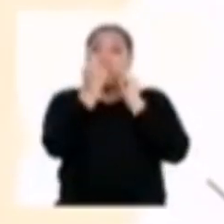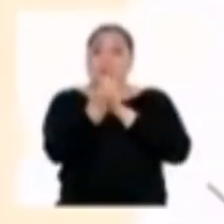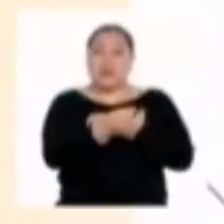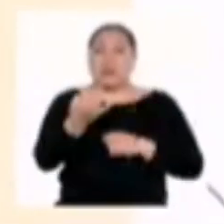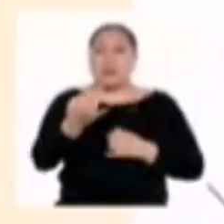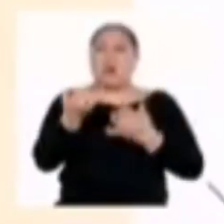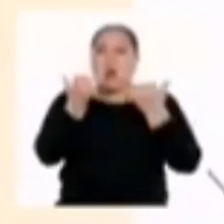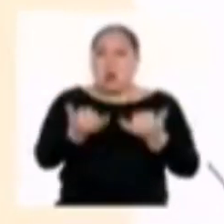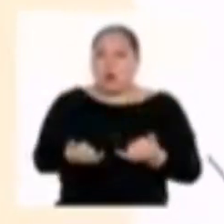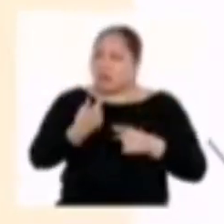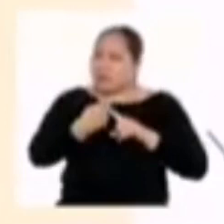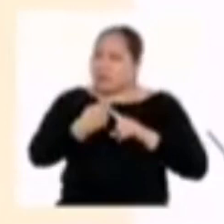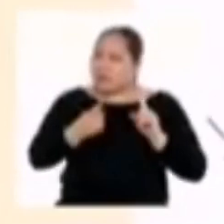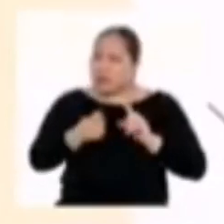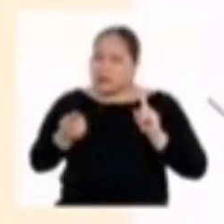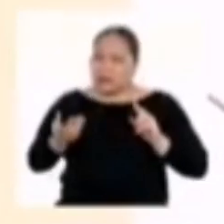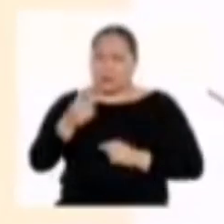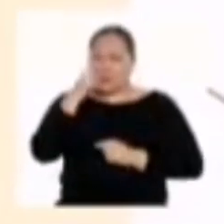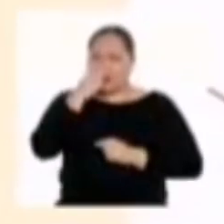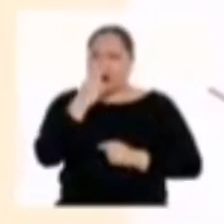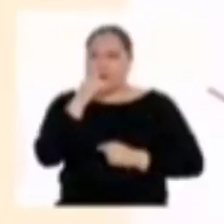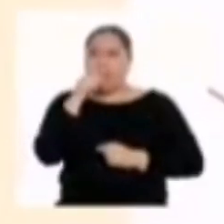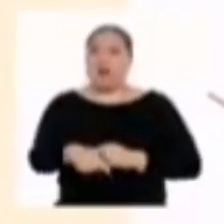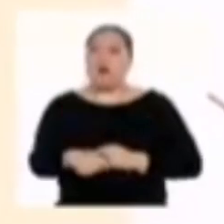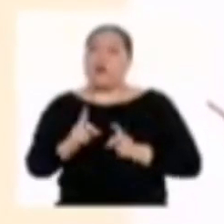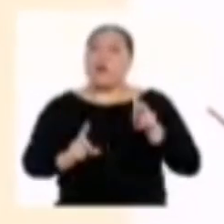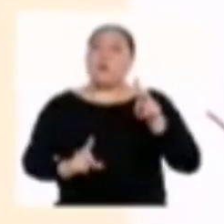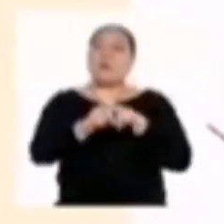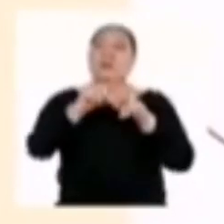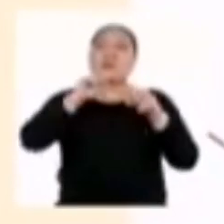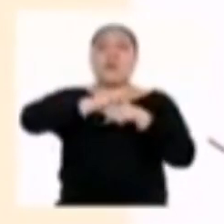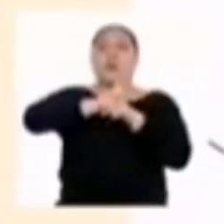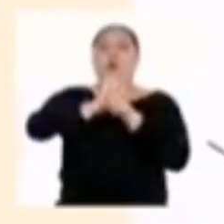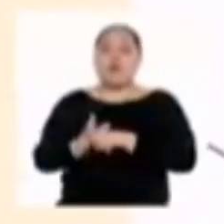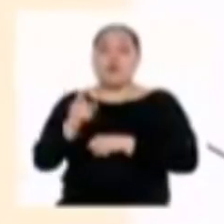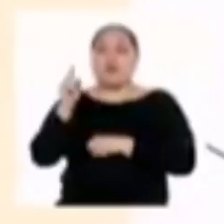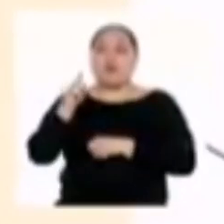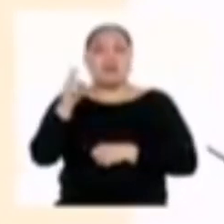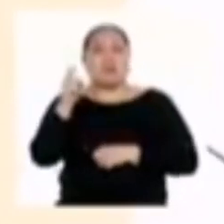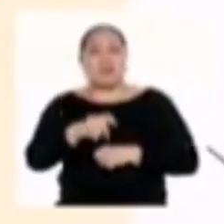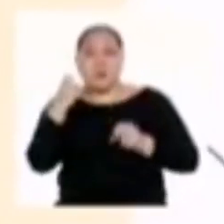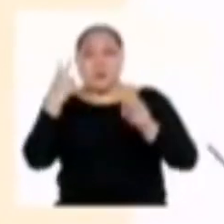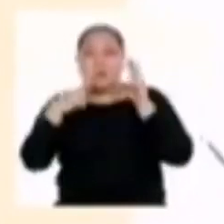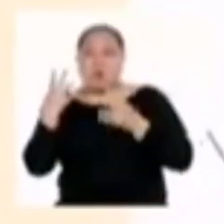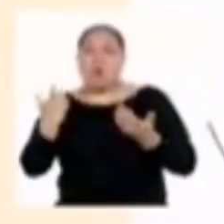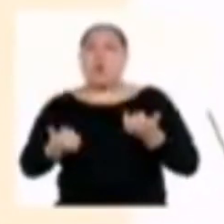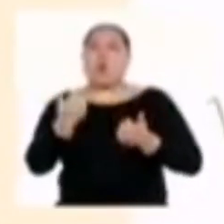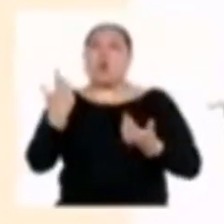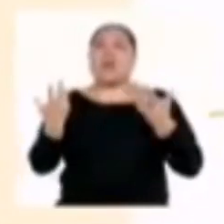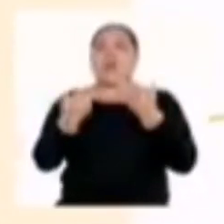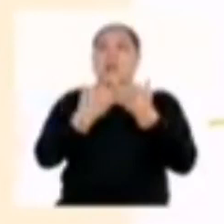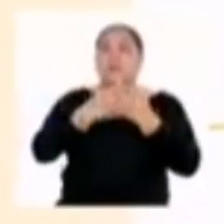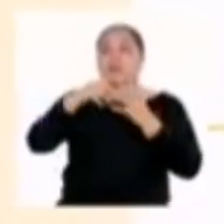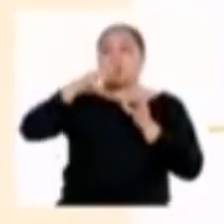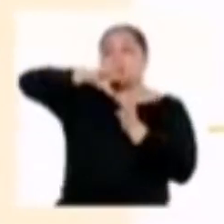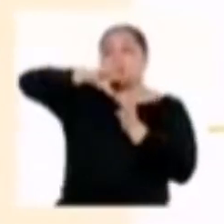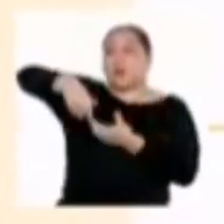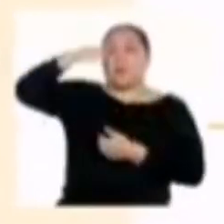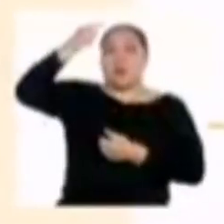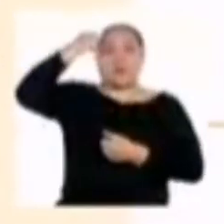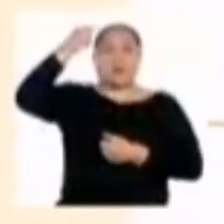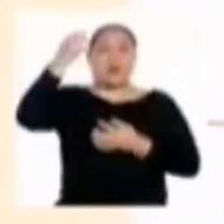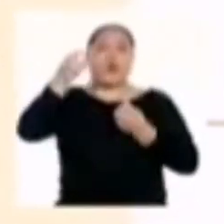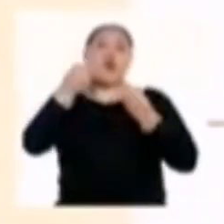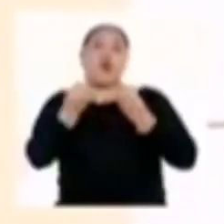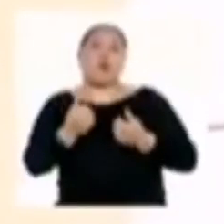vivimos un escenario completamente distinto y atípico, marcado por el COVID-19, por lo que debemos reevaluar nuestra relación con el planeta, pensar en cómo